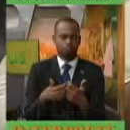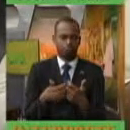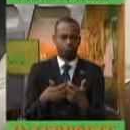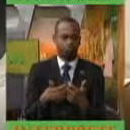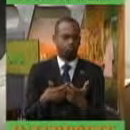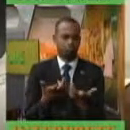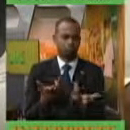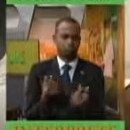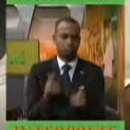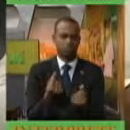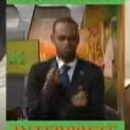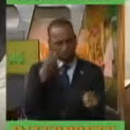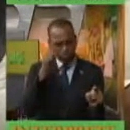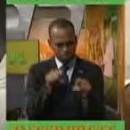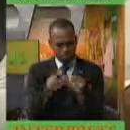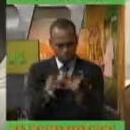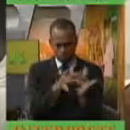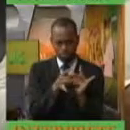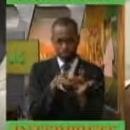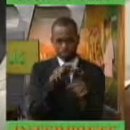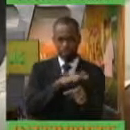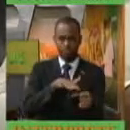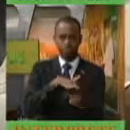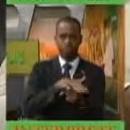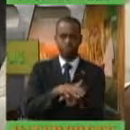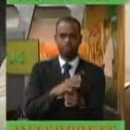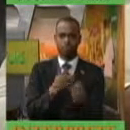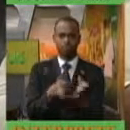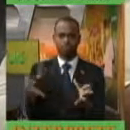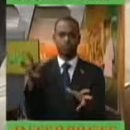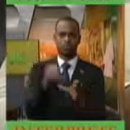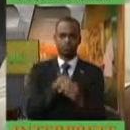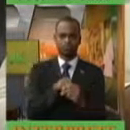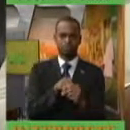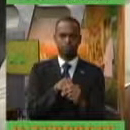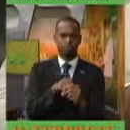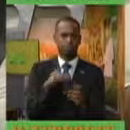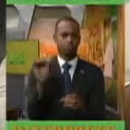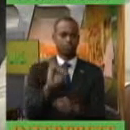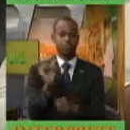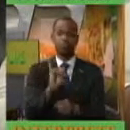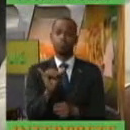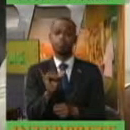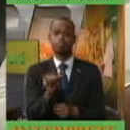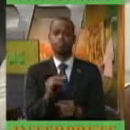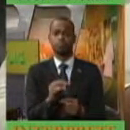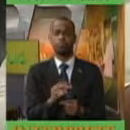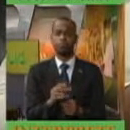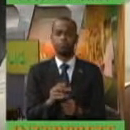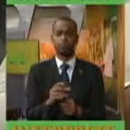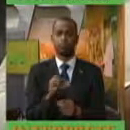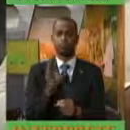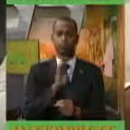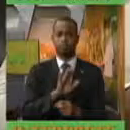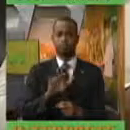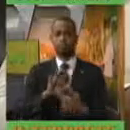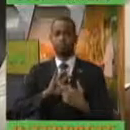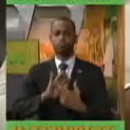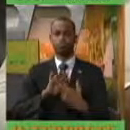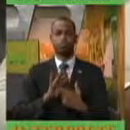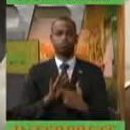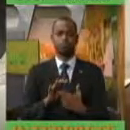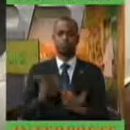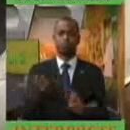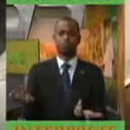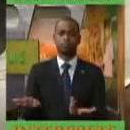crear a nivel de la alcaldía un municipio inclusivo, pero también sus